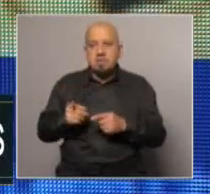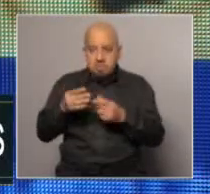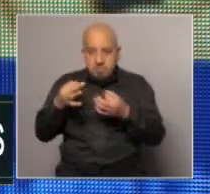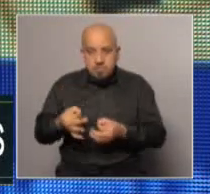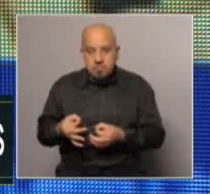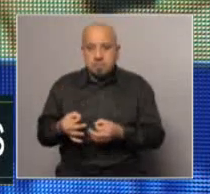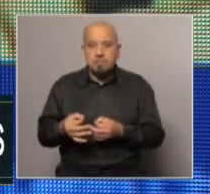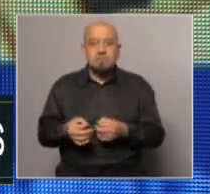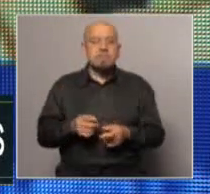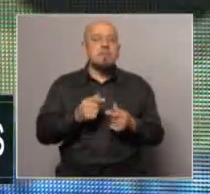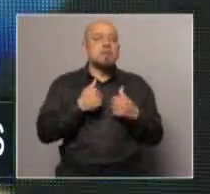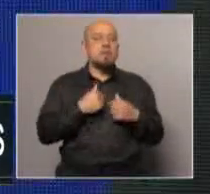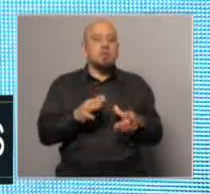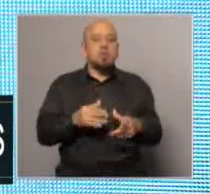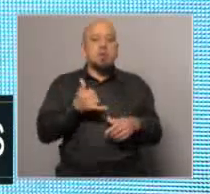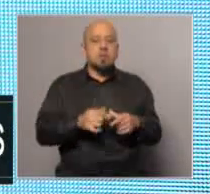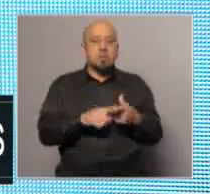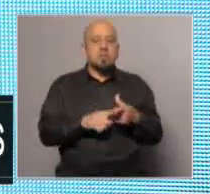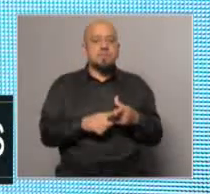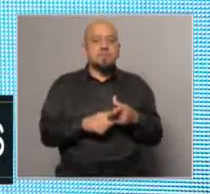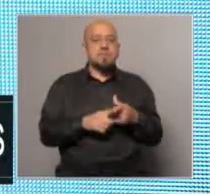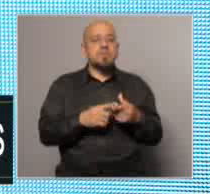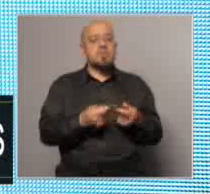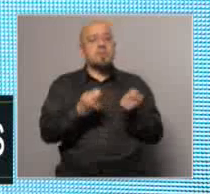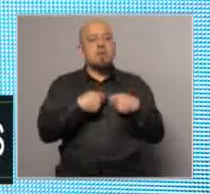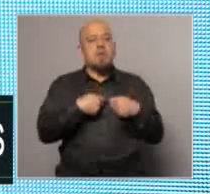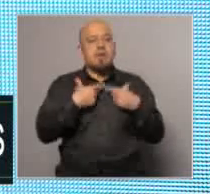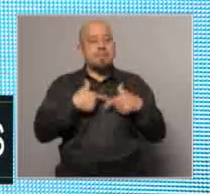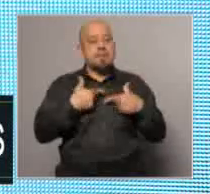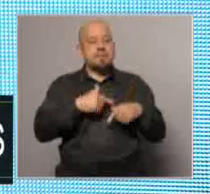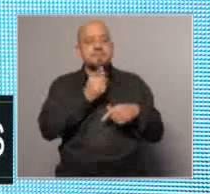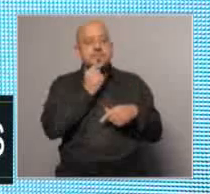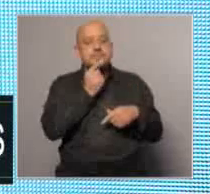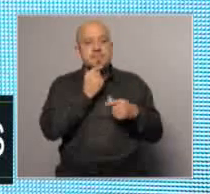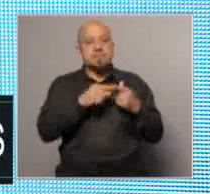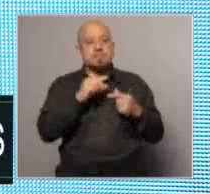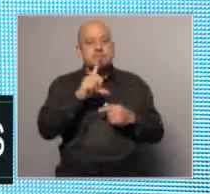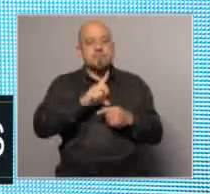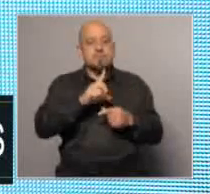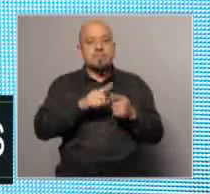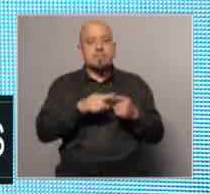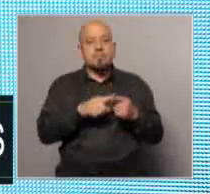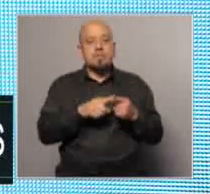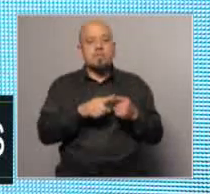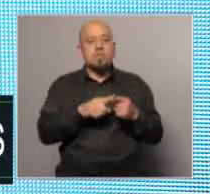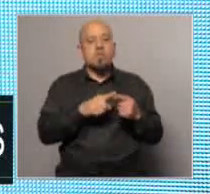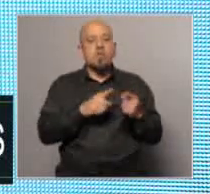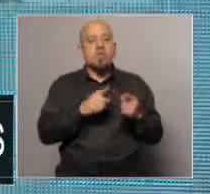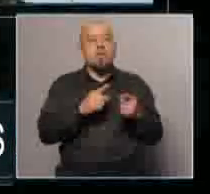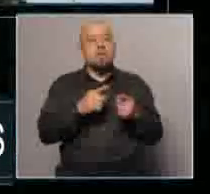ha detectado, tenemos ese dato porque nos lo ha proporcionado el señor ministro del Interior y el señor subsecretario y quien